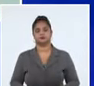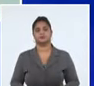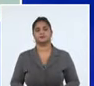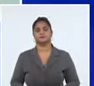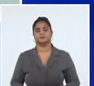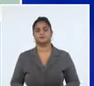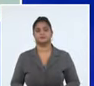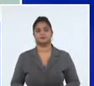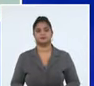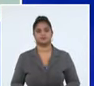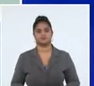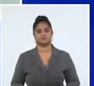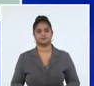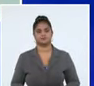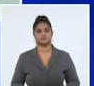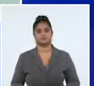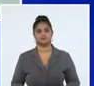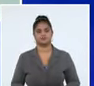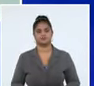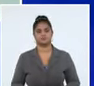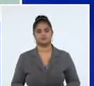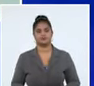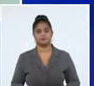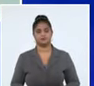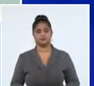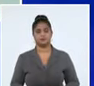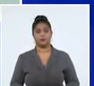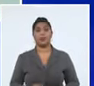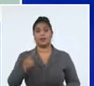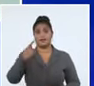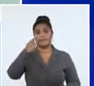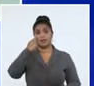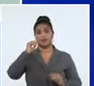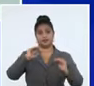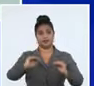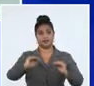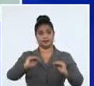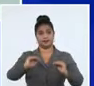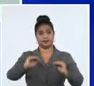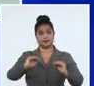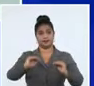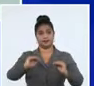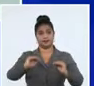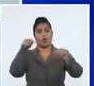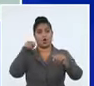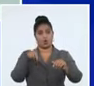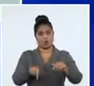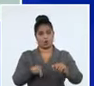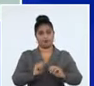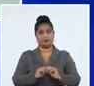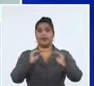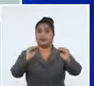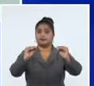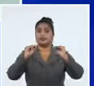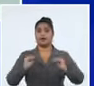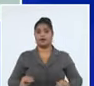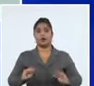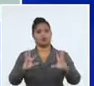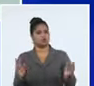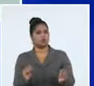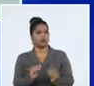día, que son las dos primeras pantallas, las de arriba, las de abajo, el acumulado. Fíjense nada más, o